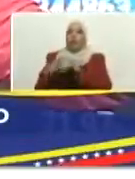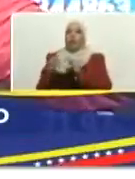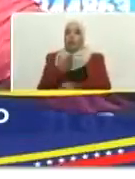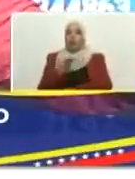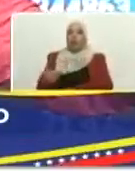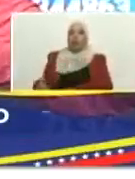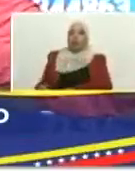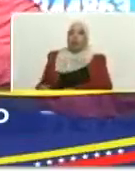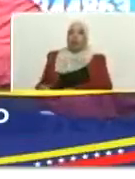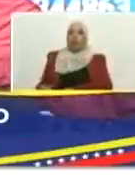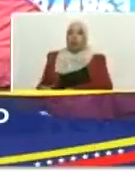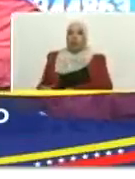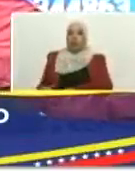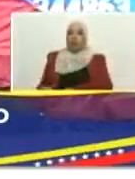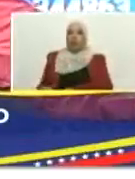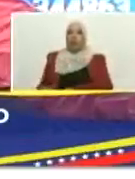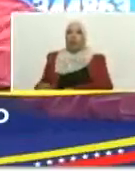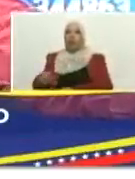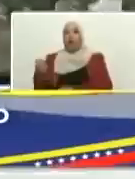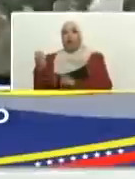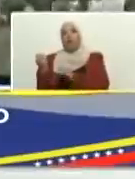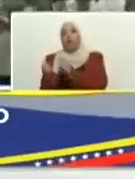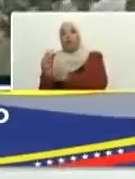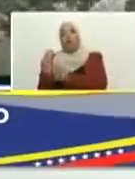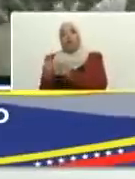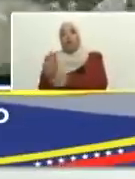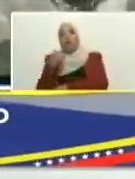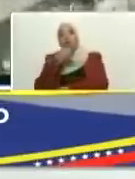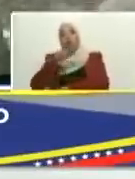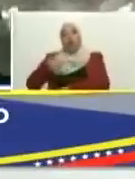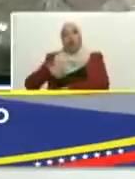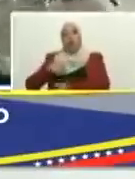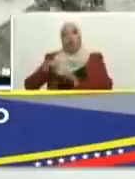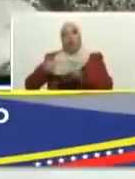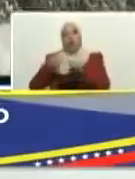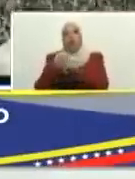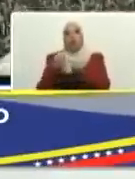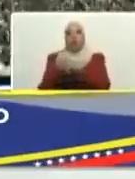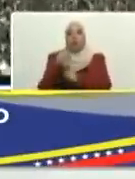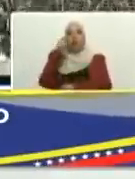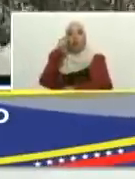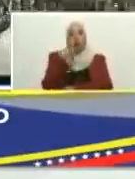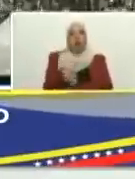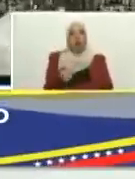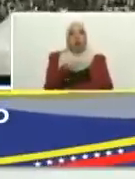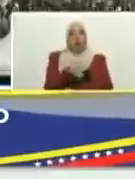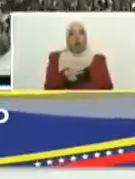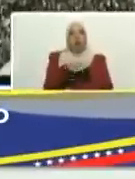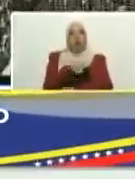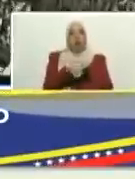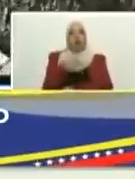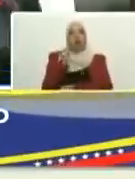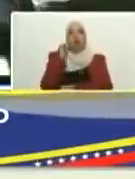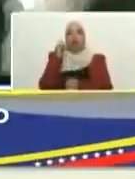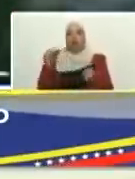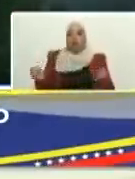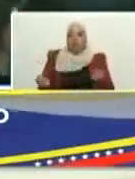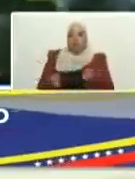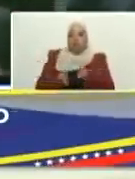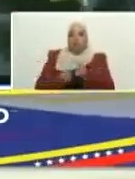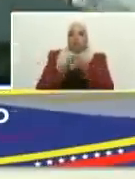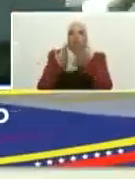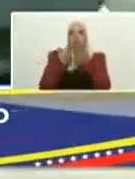Miraflores, y por allí entró un río crecido de pueblo, lleno de esperanza,